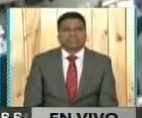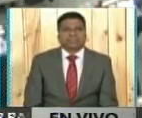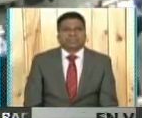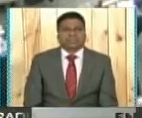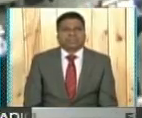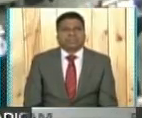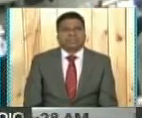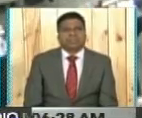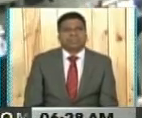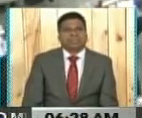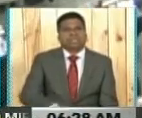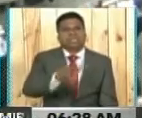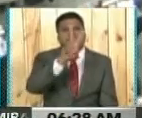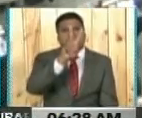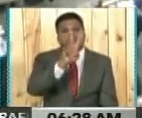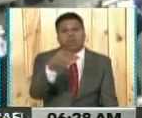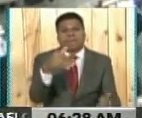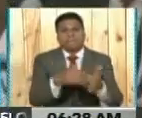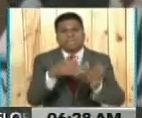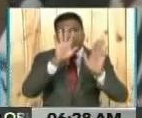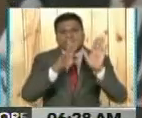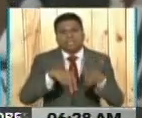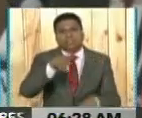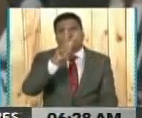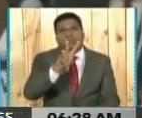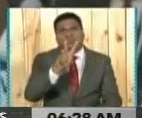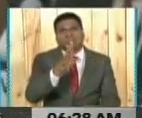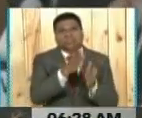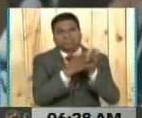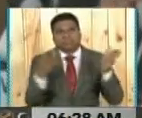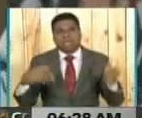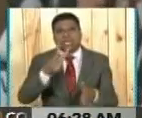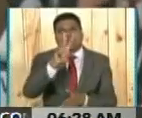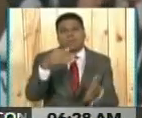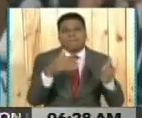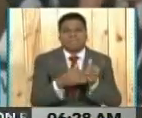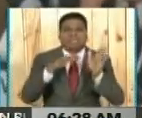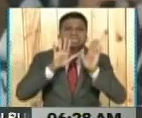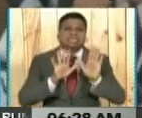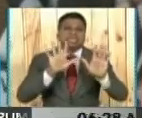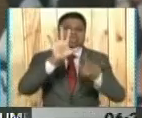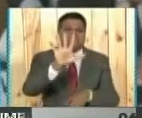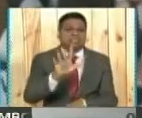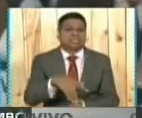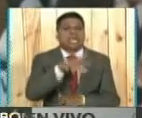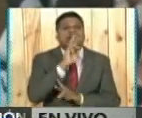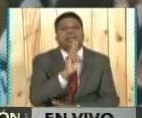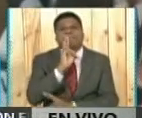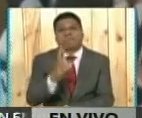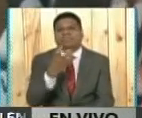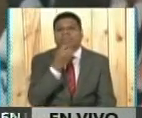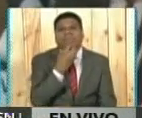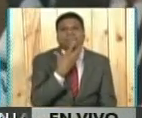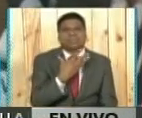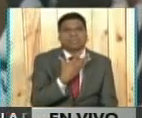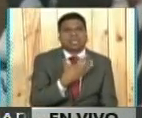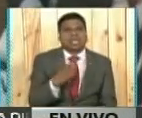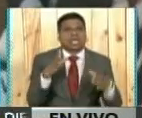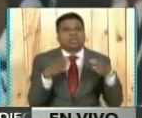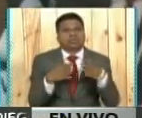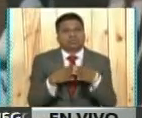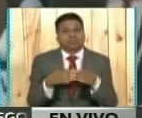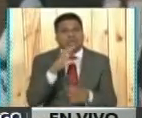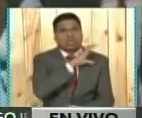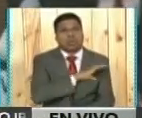De 2012 a 2015, el Ministerio Público enfocó sus actuaciones en dar respuesta efectiva frente a la Comisión de